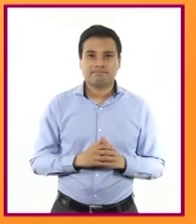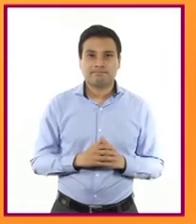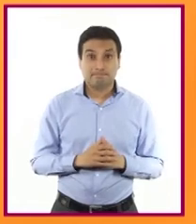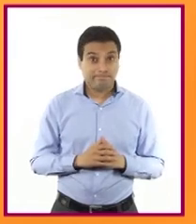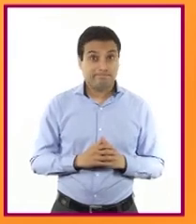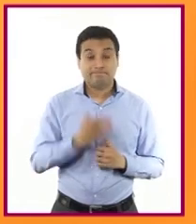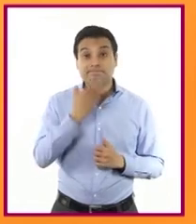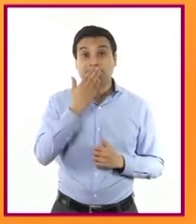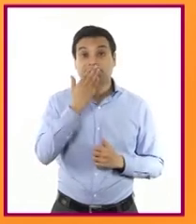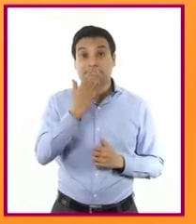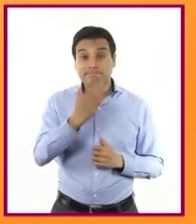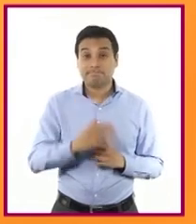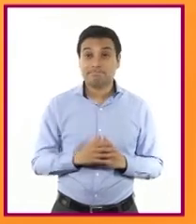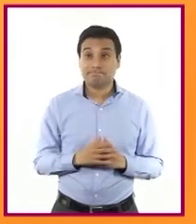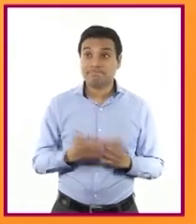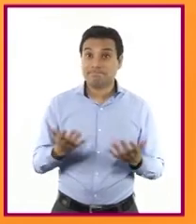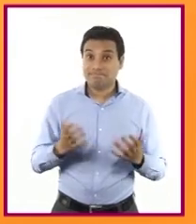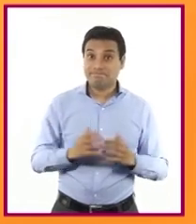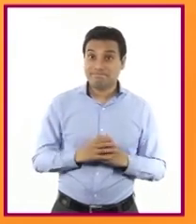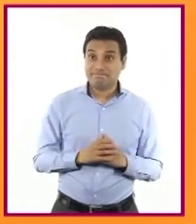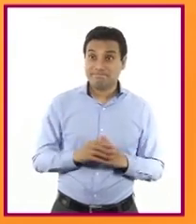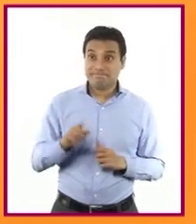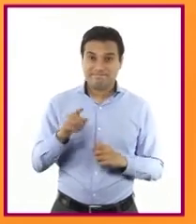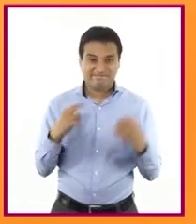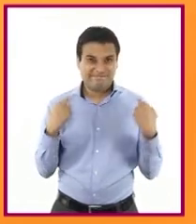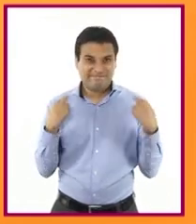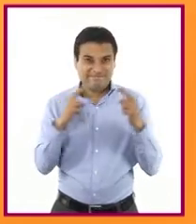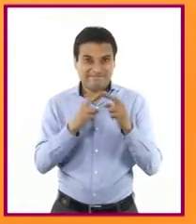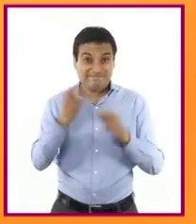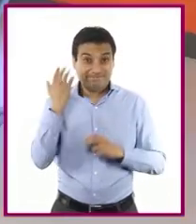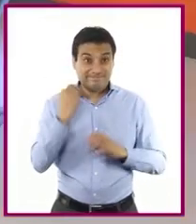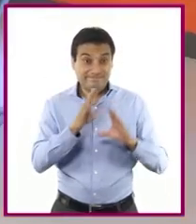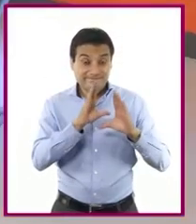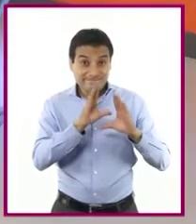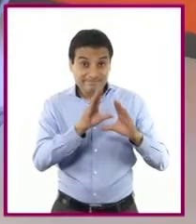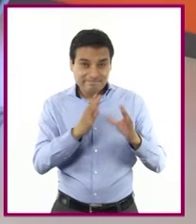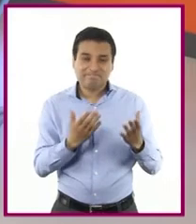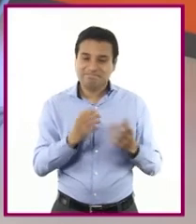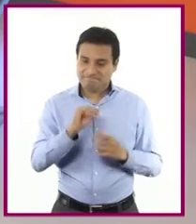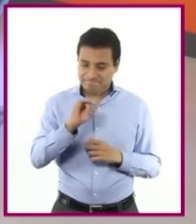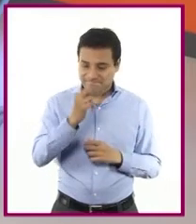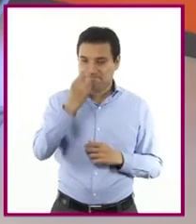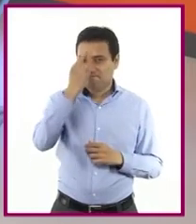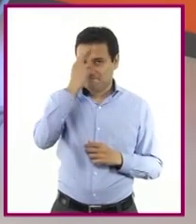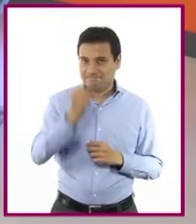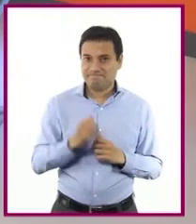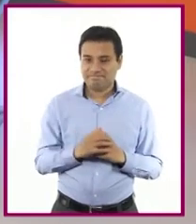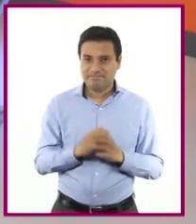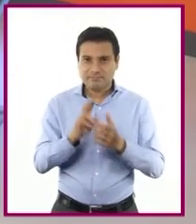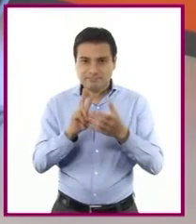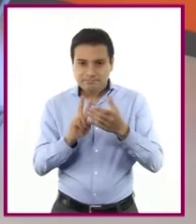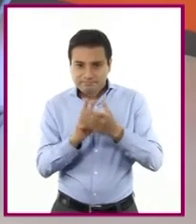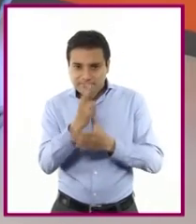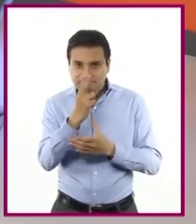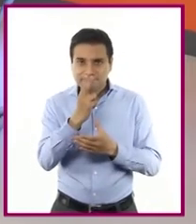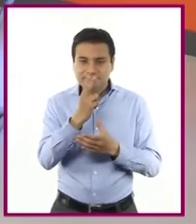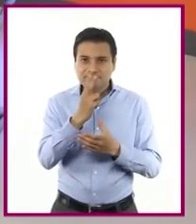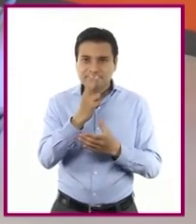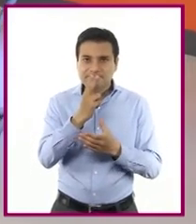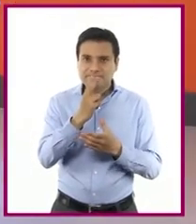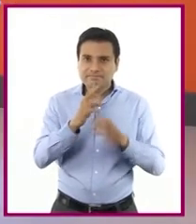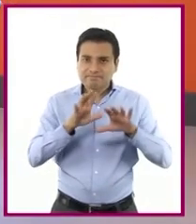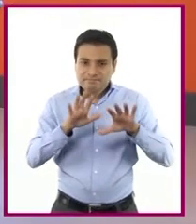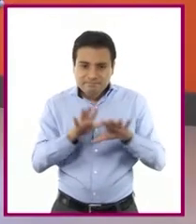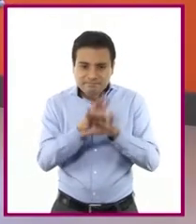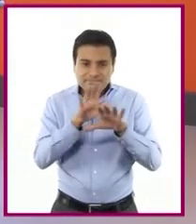Así es, con lo que he aprendido de los profesores de Ciencias Biología, los cambios en los organismos derivados de la manipulación genética